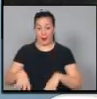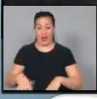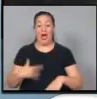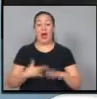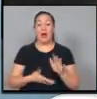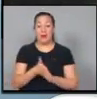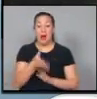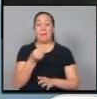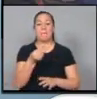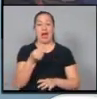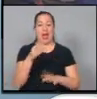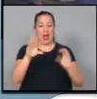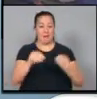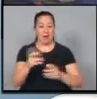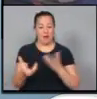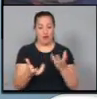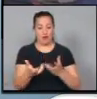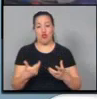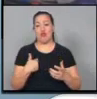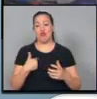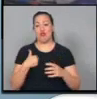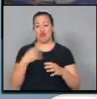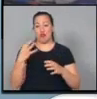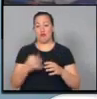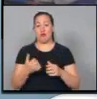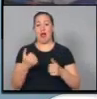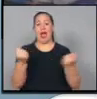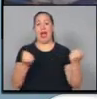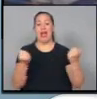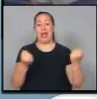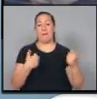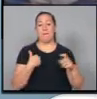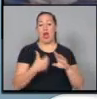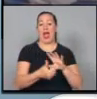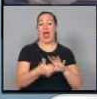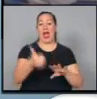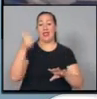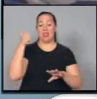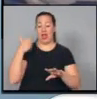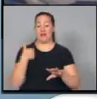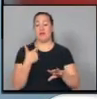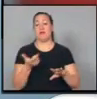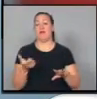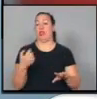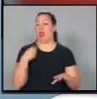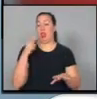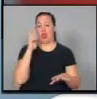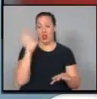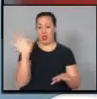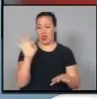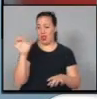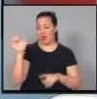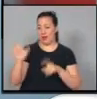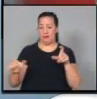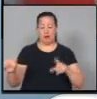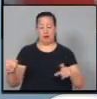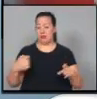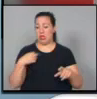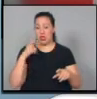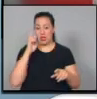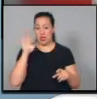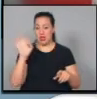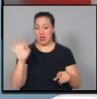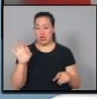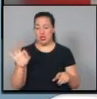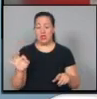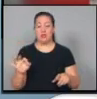sofocar el incendio. Yo me voy hacia la parte trasera del camión y yo no veo a las personas que estaban ahí. No, directamente no las veo. Yo, o